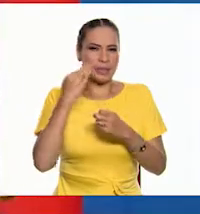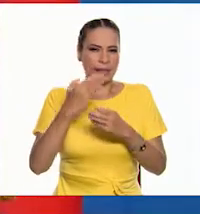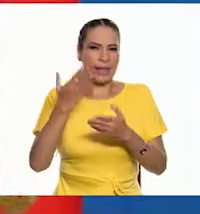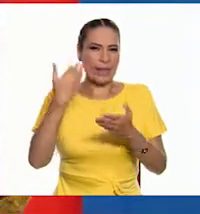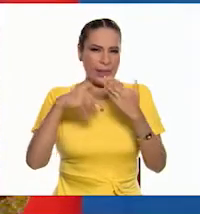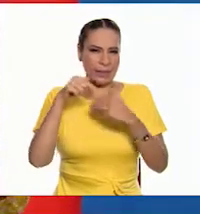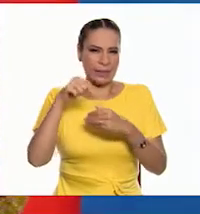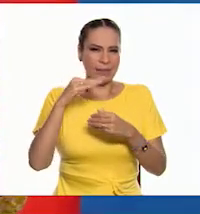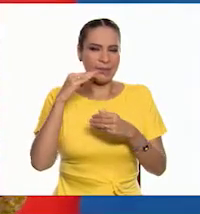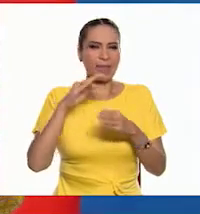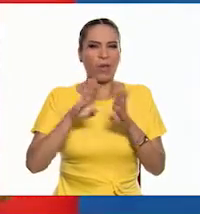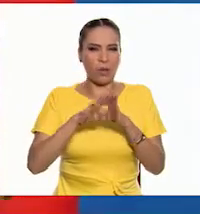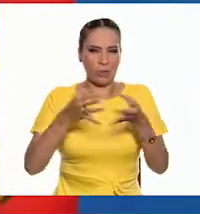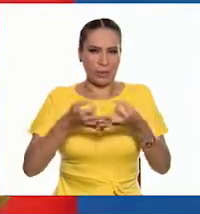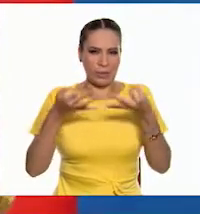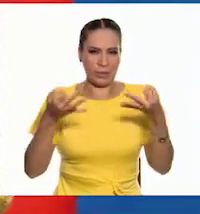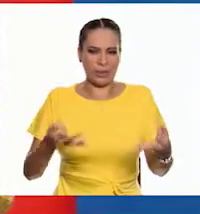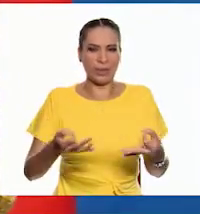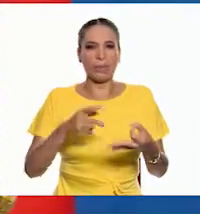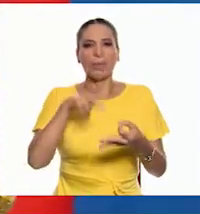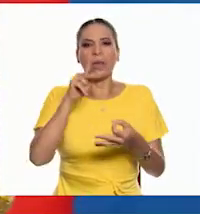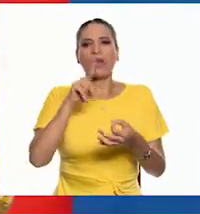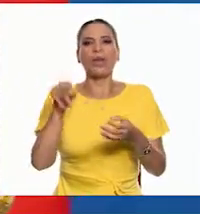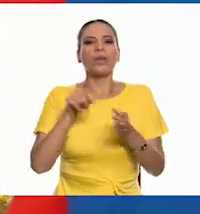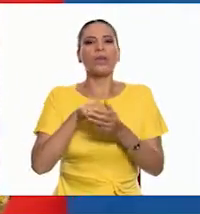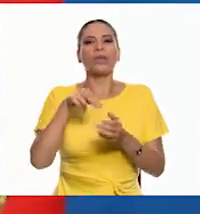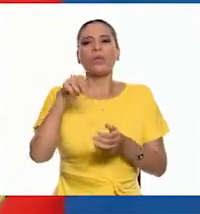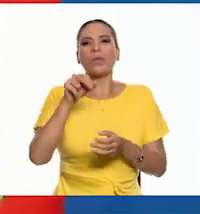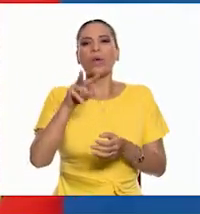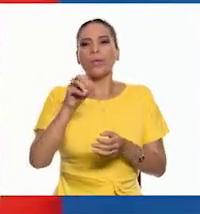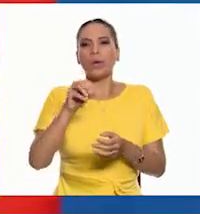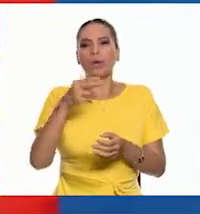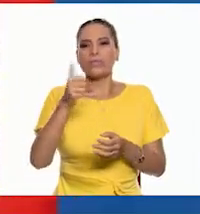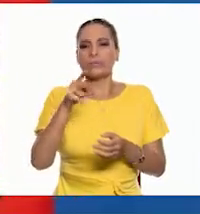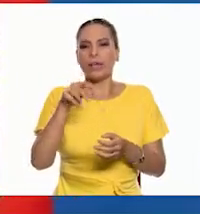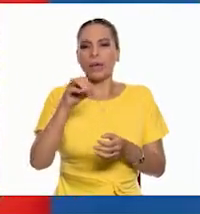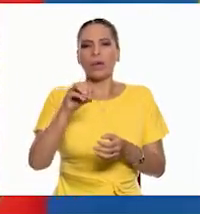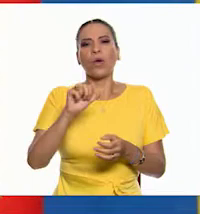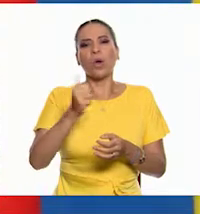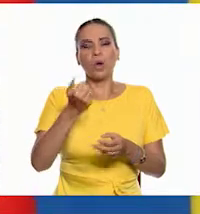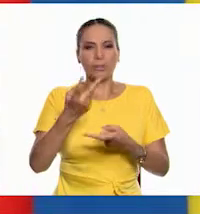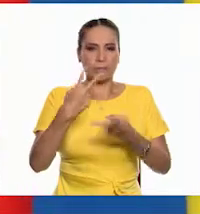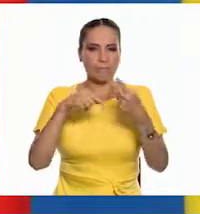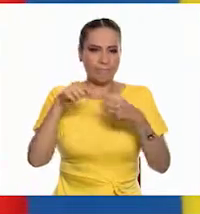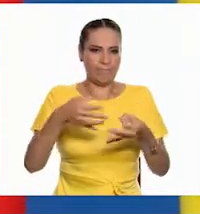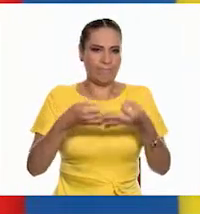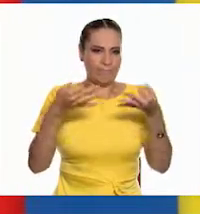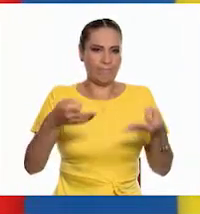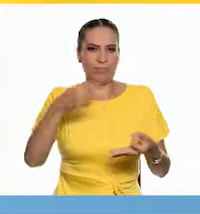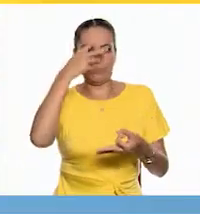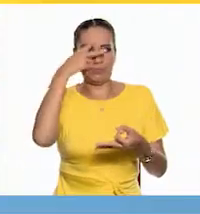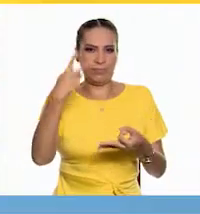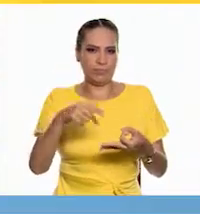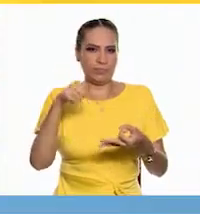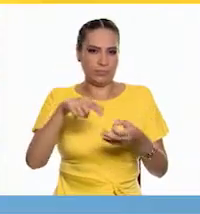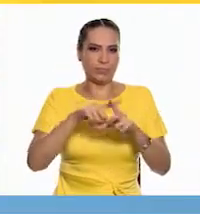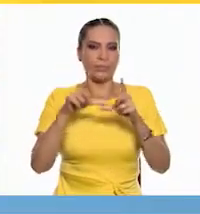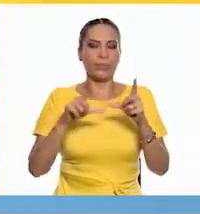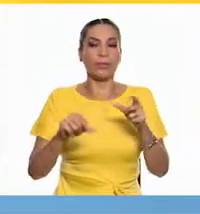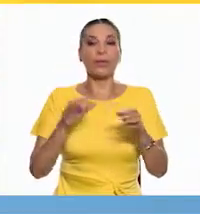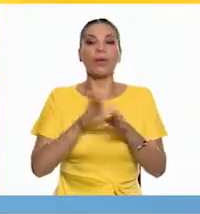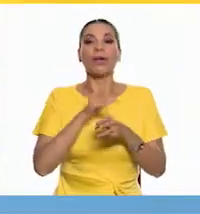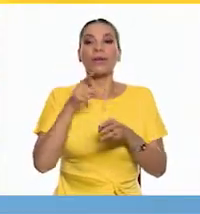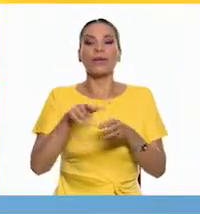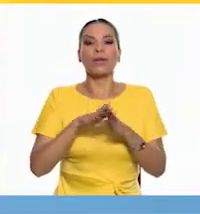territorio, pero que tuvieron influencia en el territorio novohispano, y por otra parte, las que se originaron aquí. Así es, y en